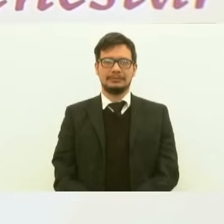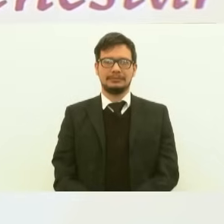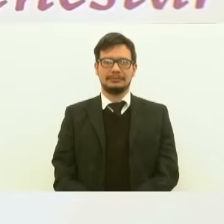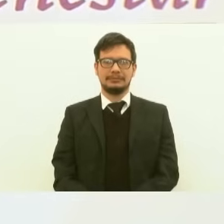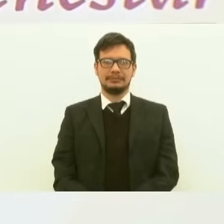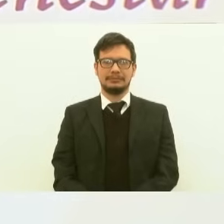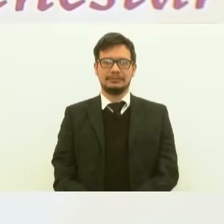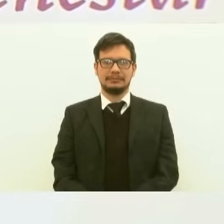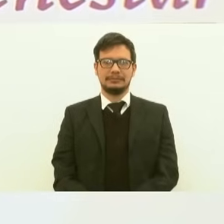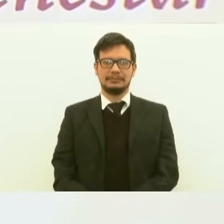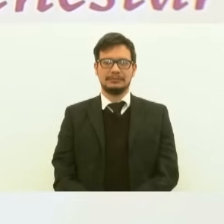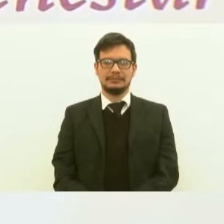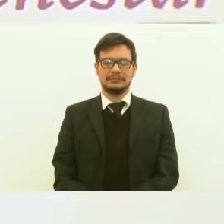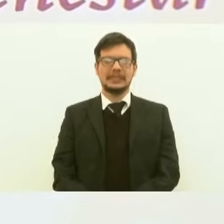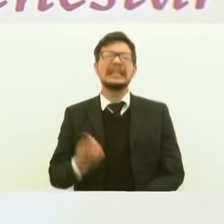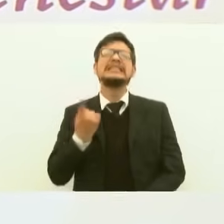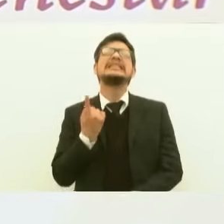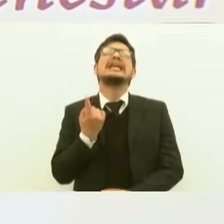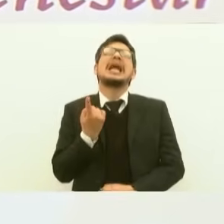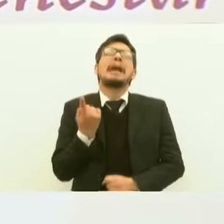¿Qué pasaba?